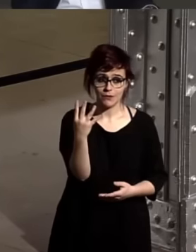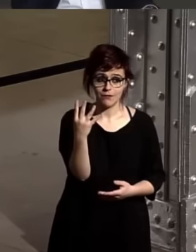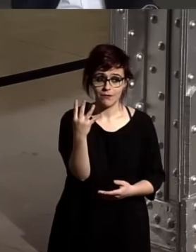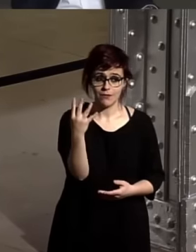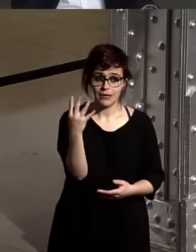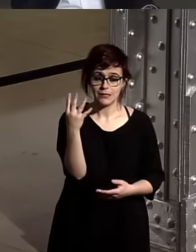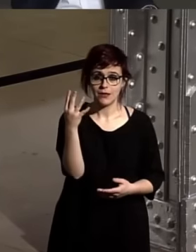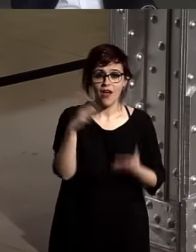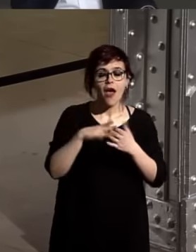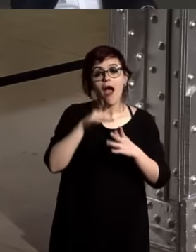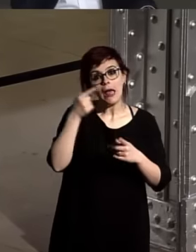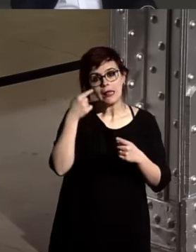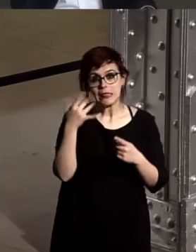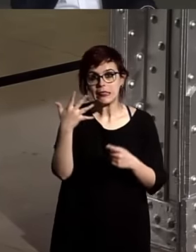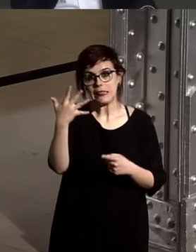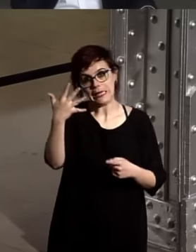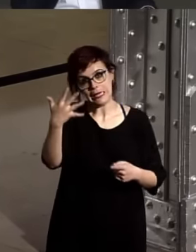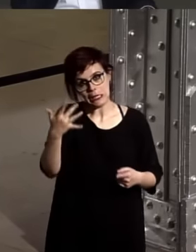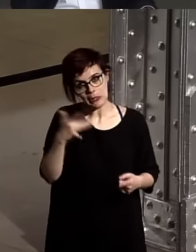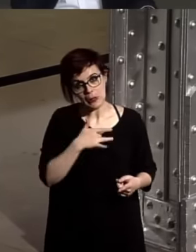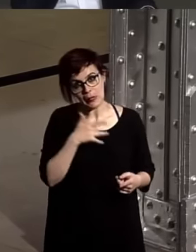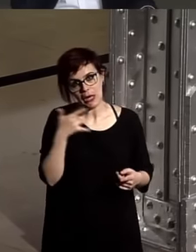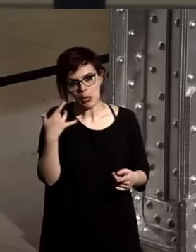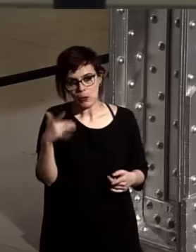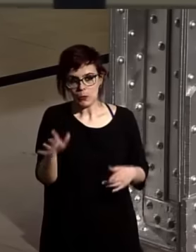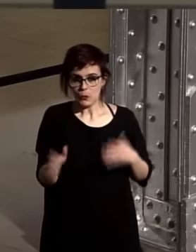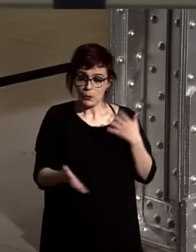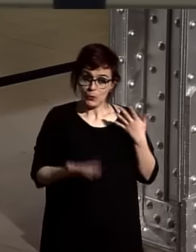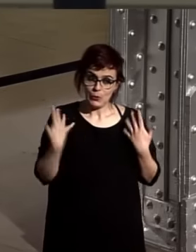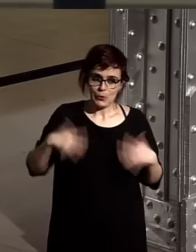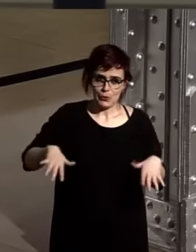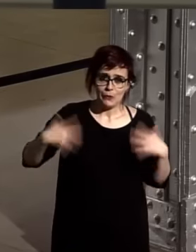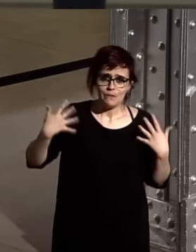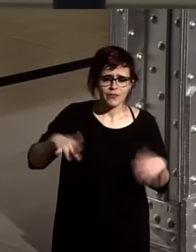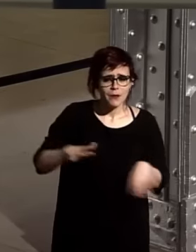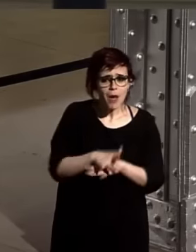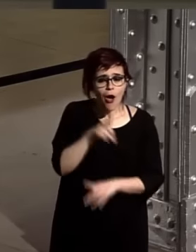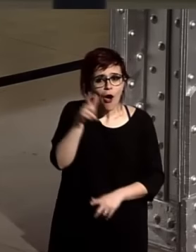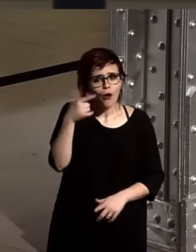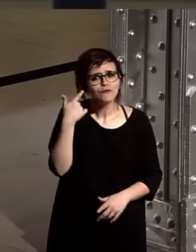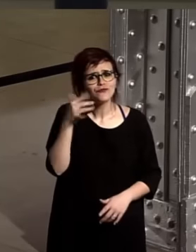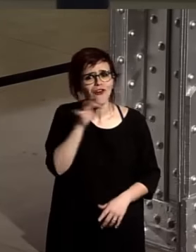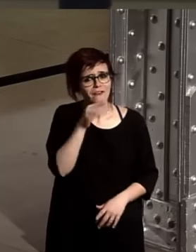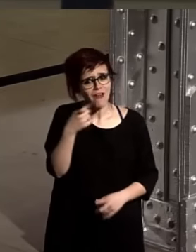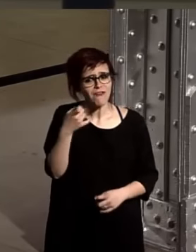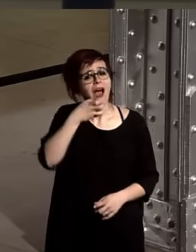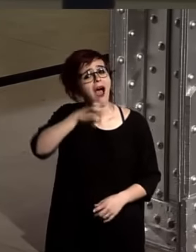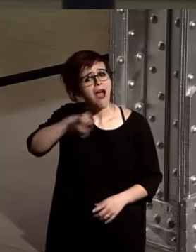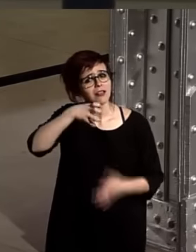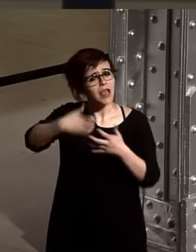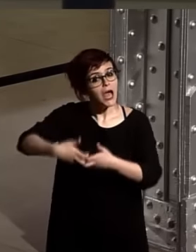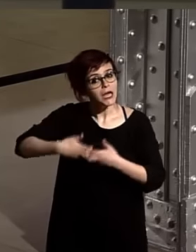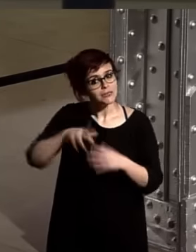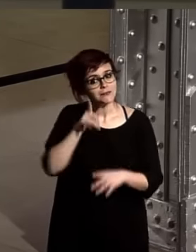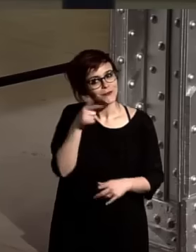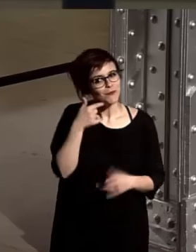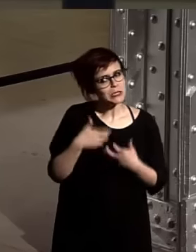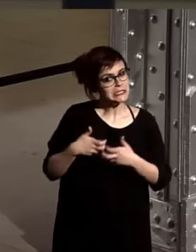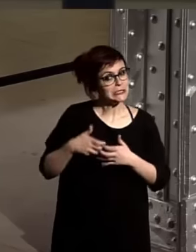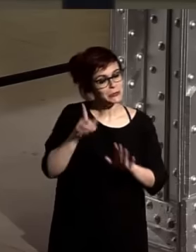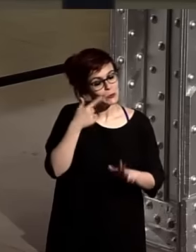eh cinco pero Uy u tenéis mucho que predicar medir vuestras